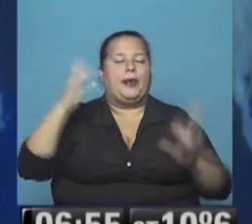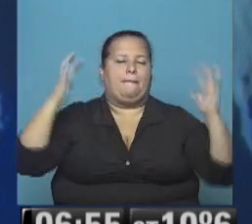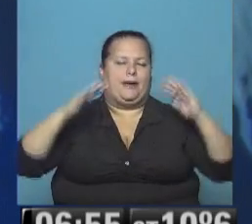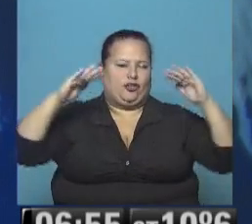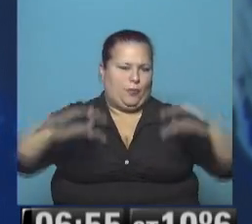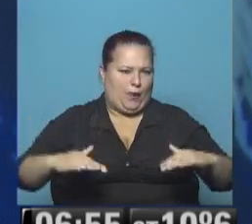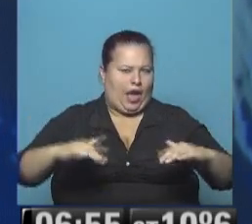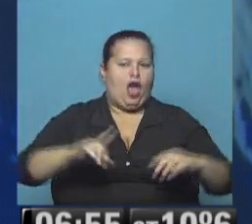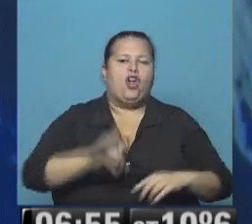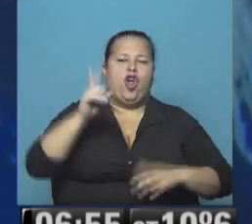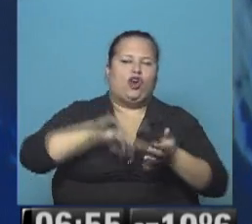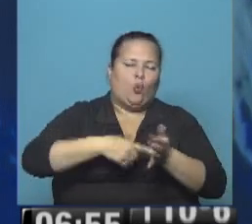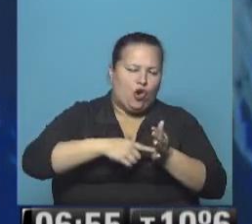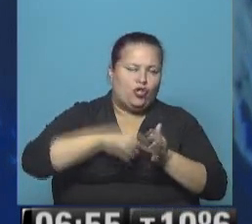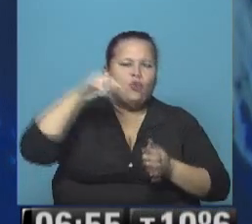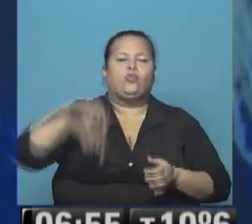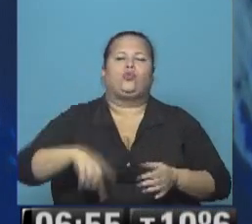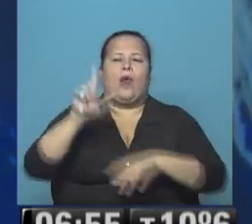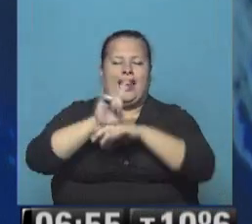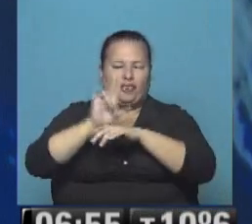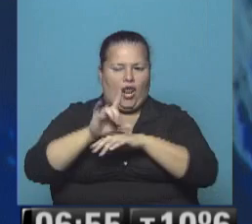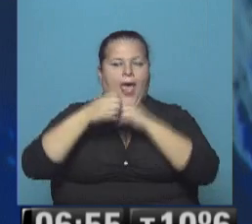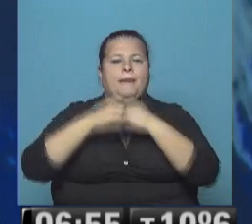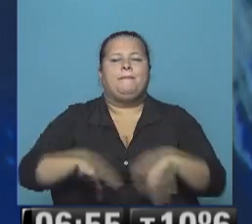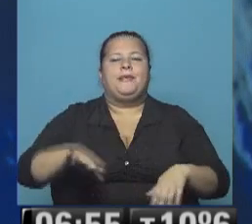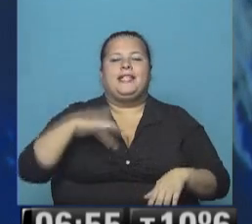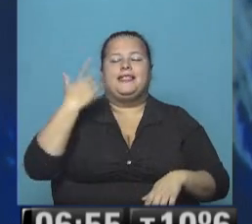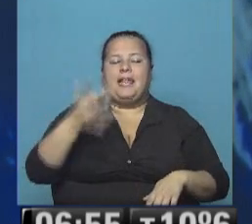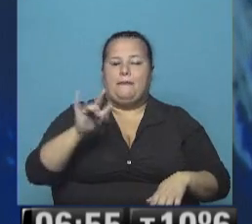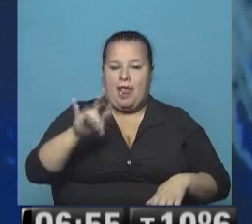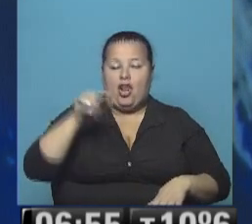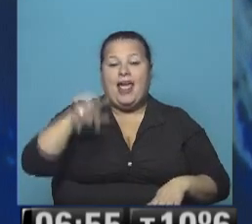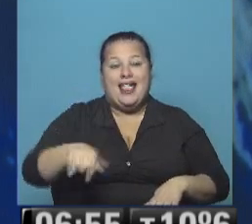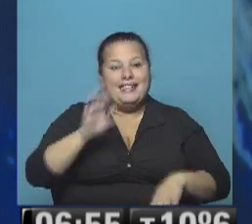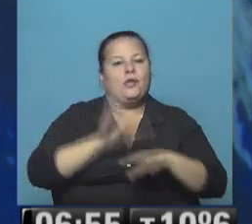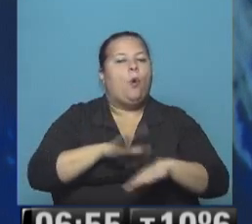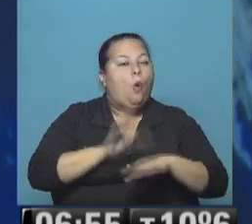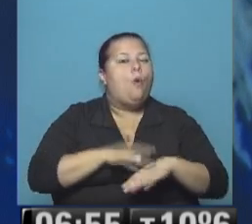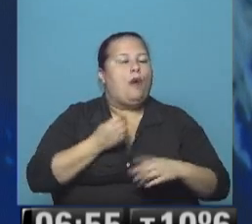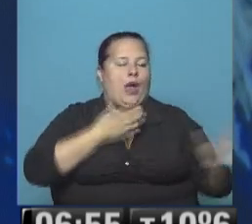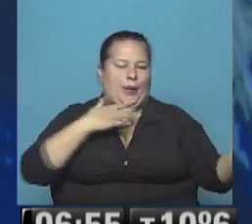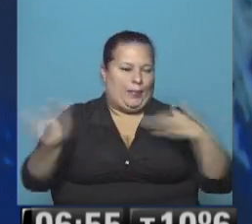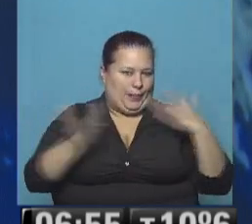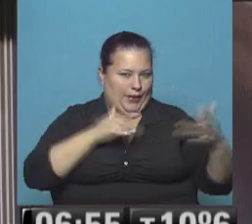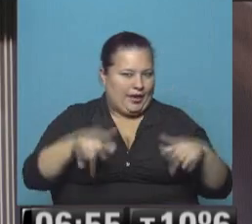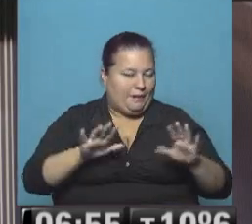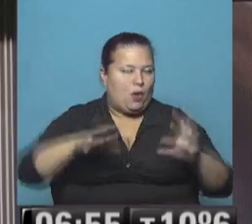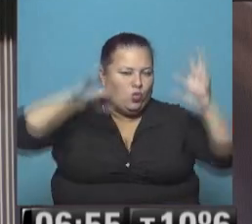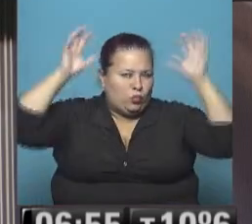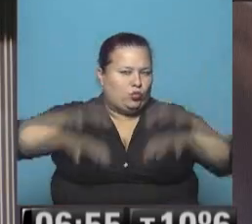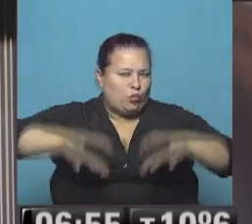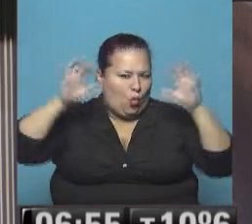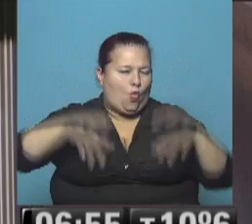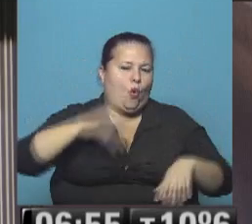baja presión entre el norte de buenos aires y sur del litoral a partir del día miércoles y ese va a ser el responsable del viento que estamos esperando y las lluvias